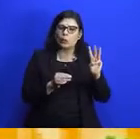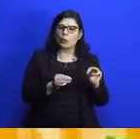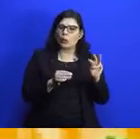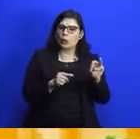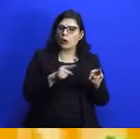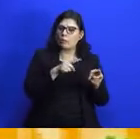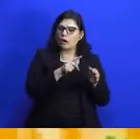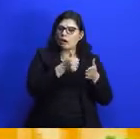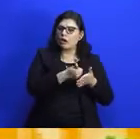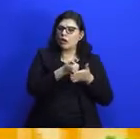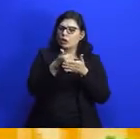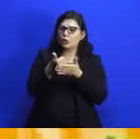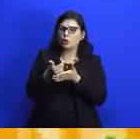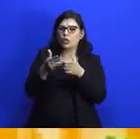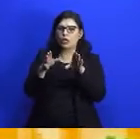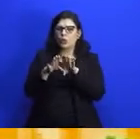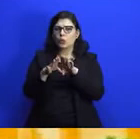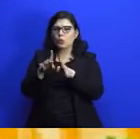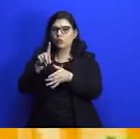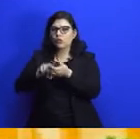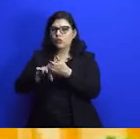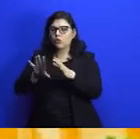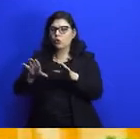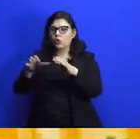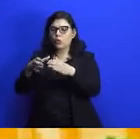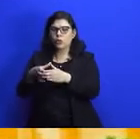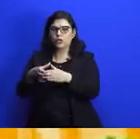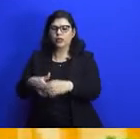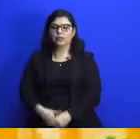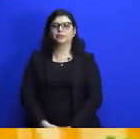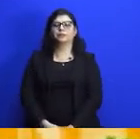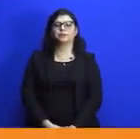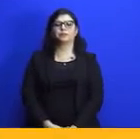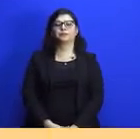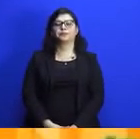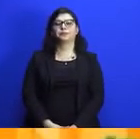en el municipio y cómo, como compañía, pudimos apoyarlos.